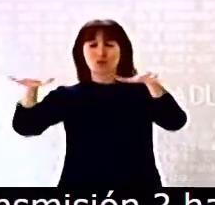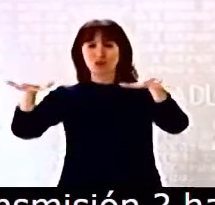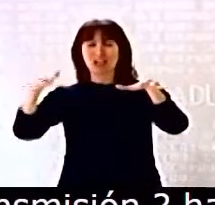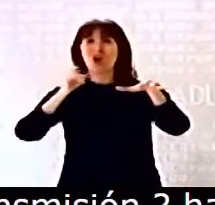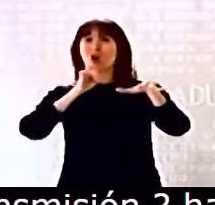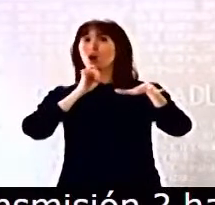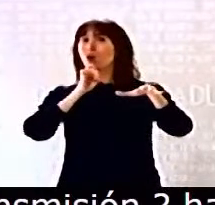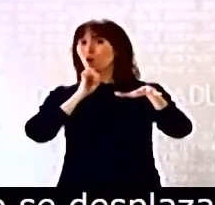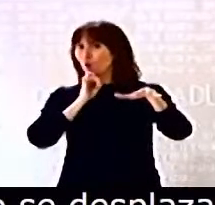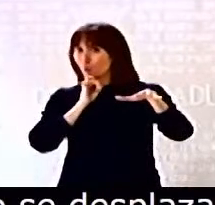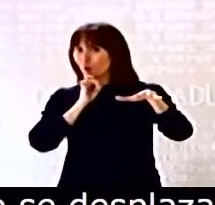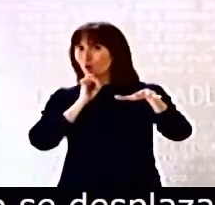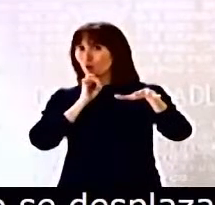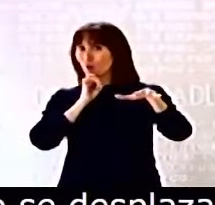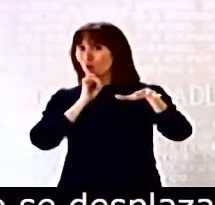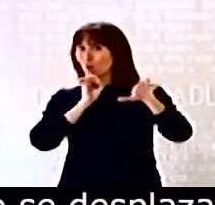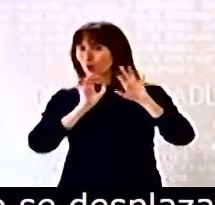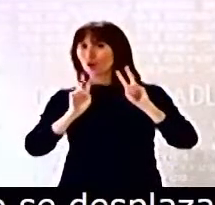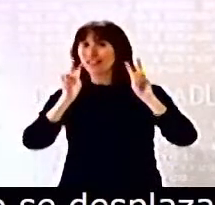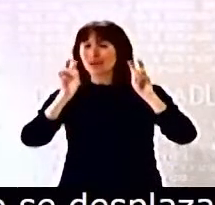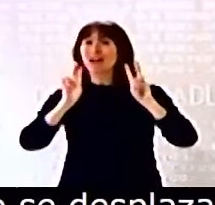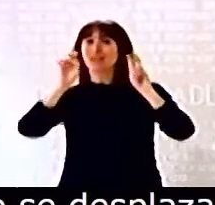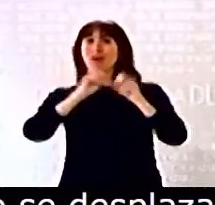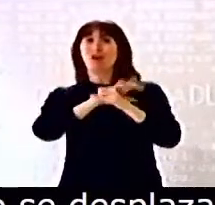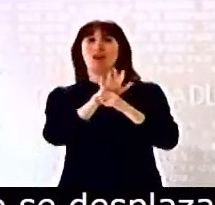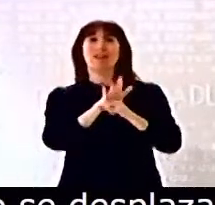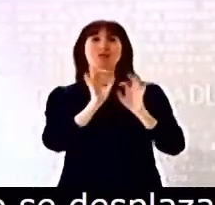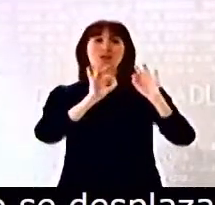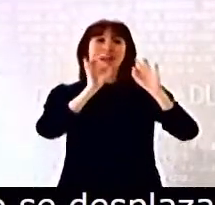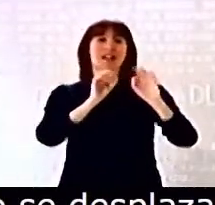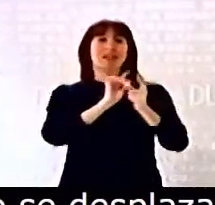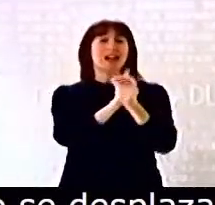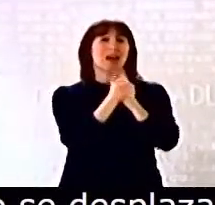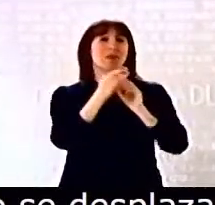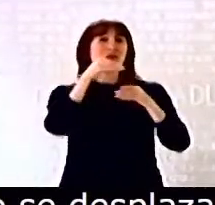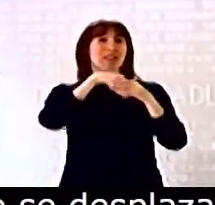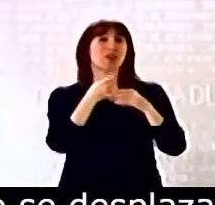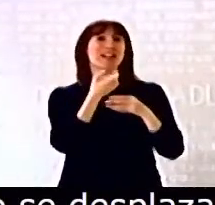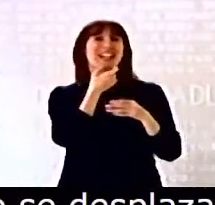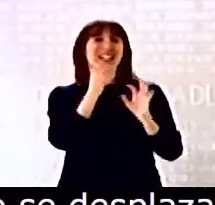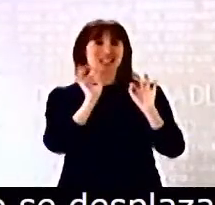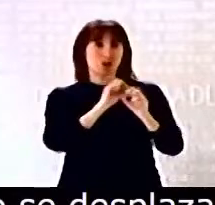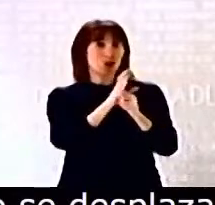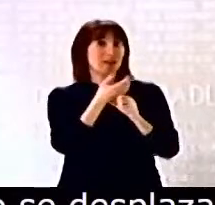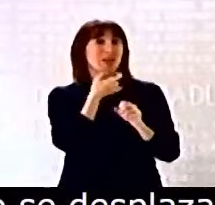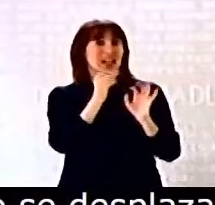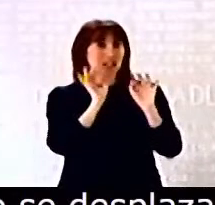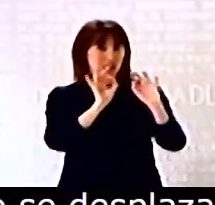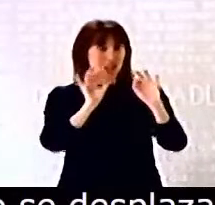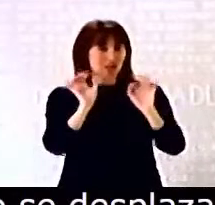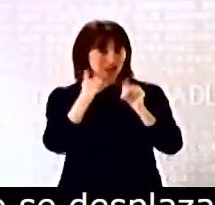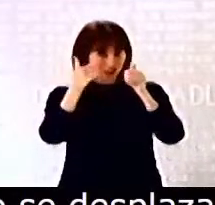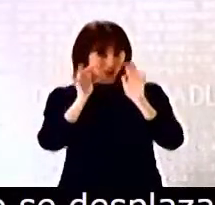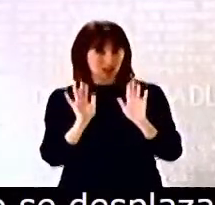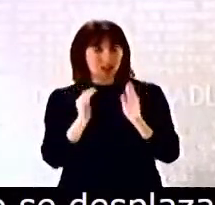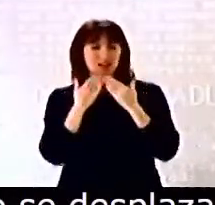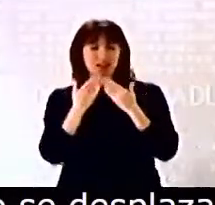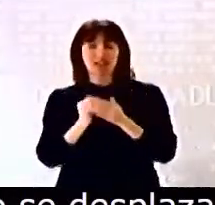esa variante, la variante británica? Eso sería. Gracias, consejero. Muchas gracias, Sergio.